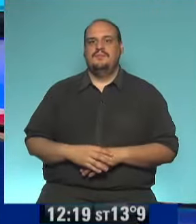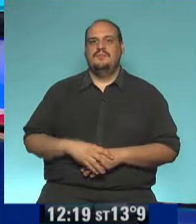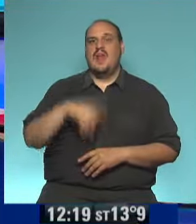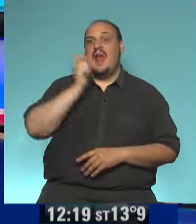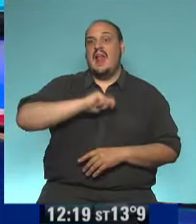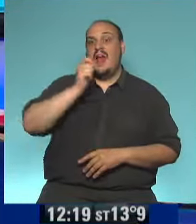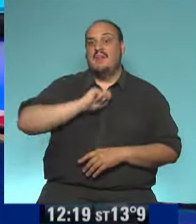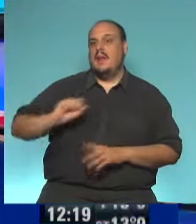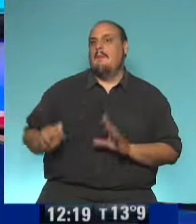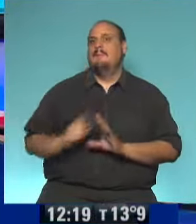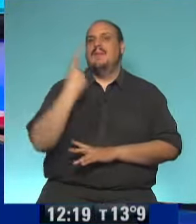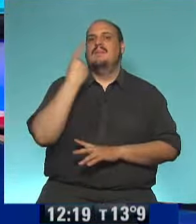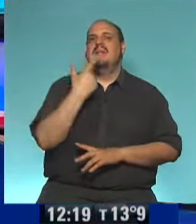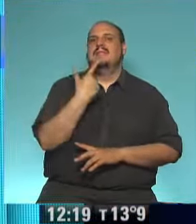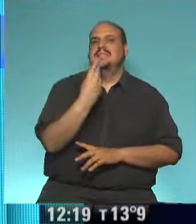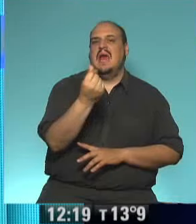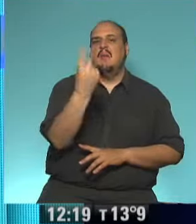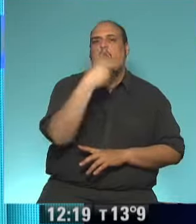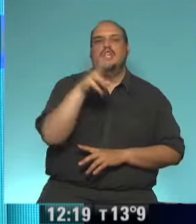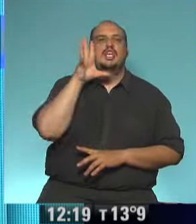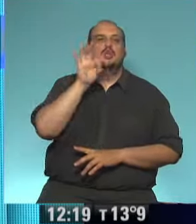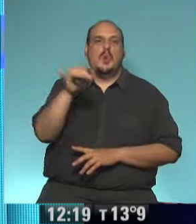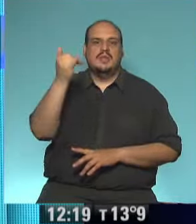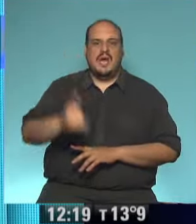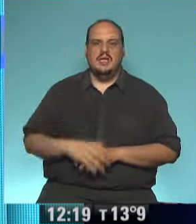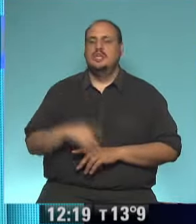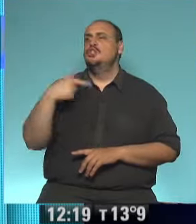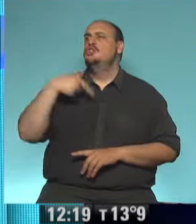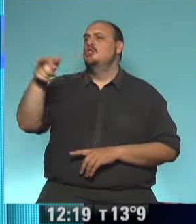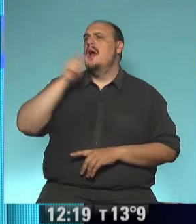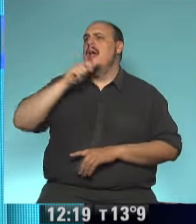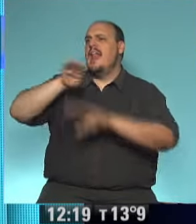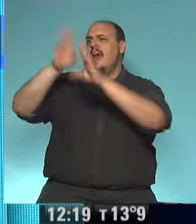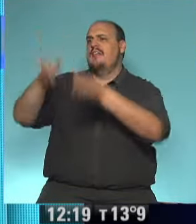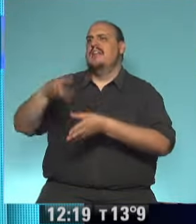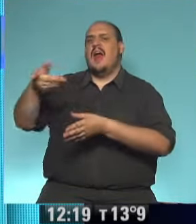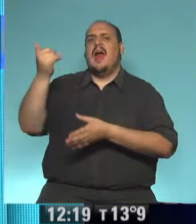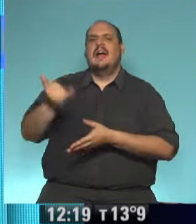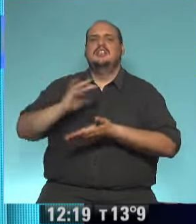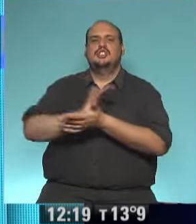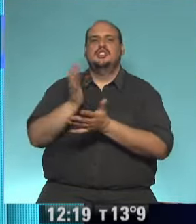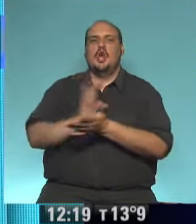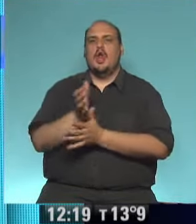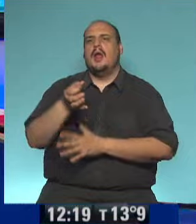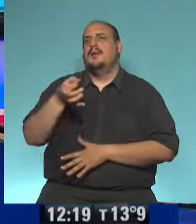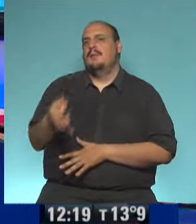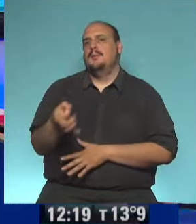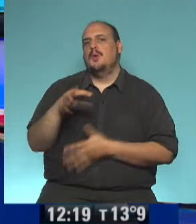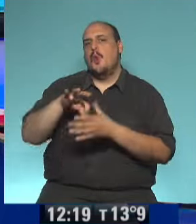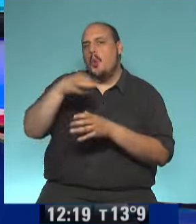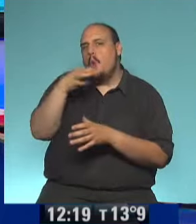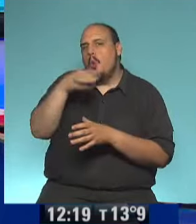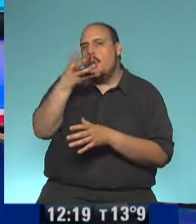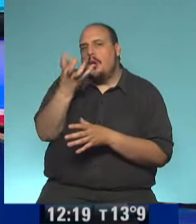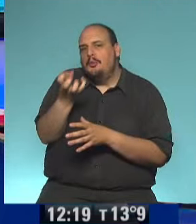gustos. Claro. Yo me voy hasta la de allá porque es la única que tiene el chocolate con pequeñas pasas al rum. Exactamente.